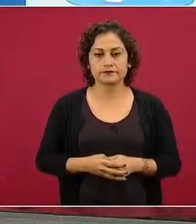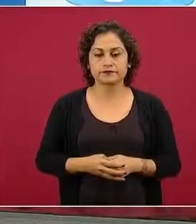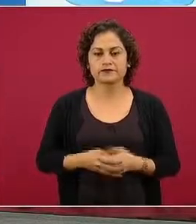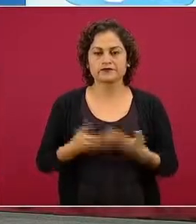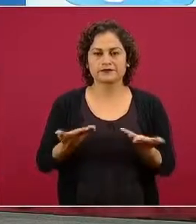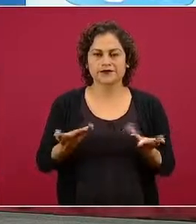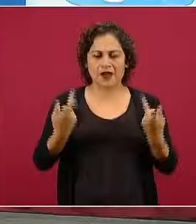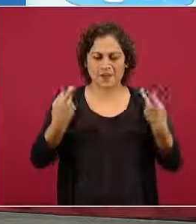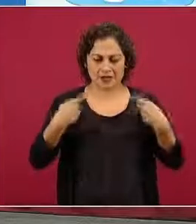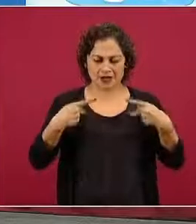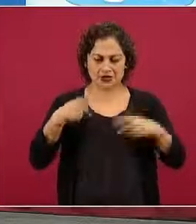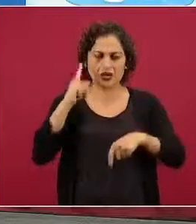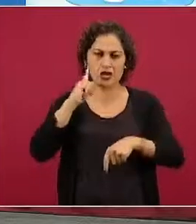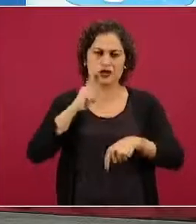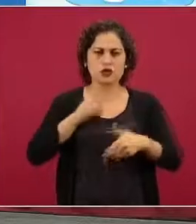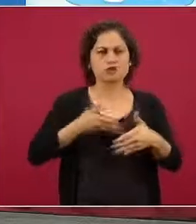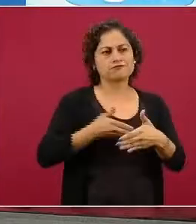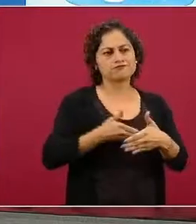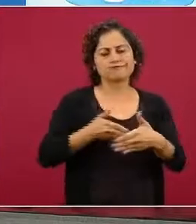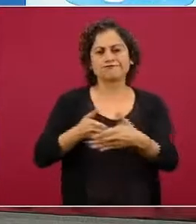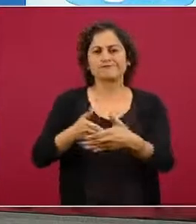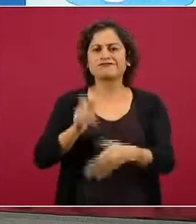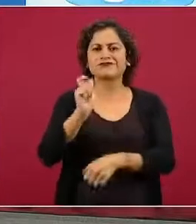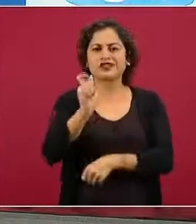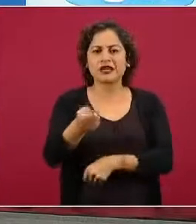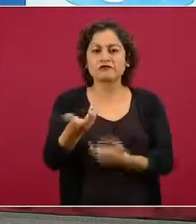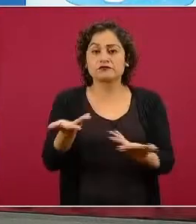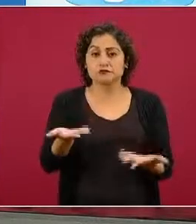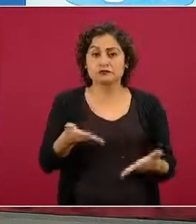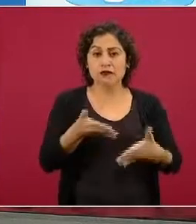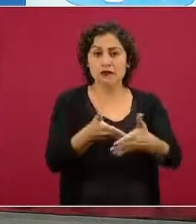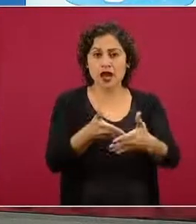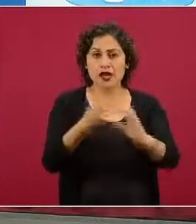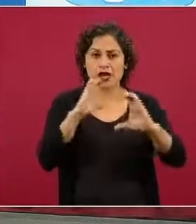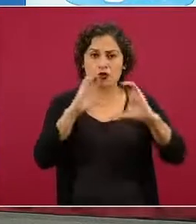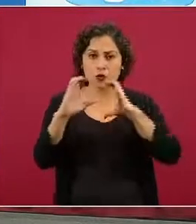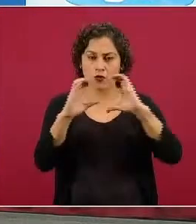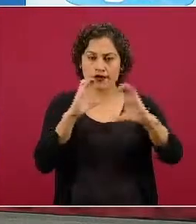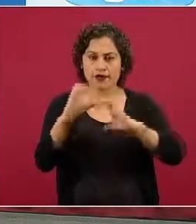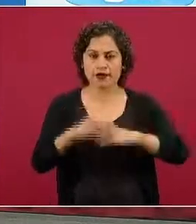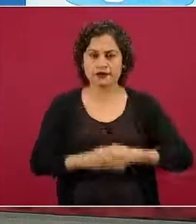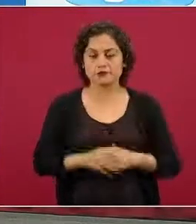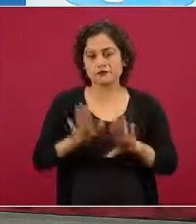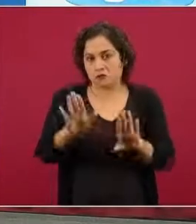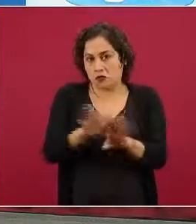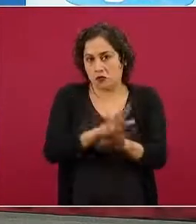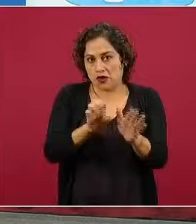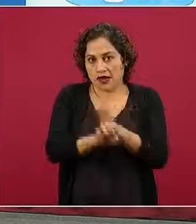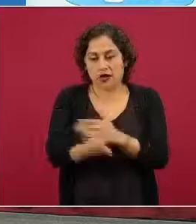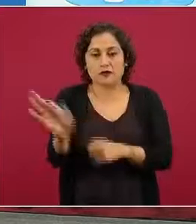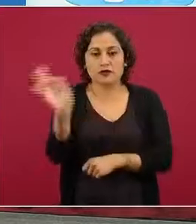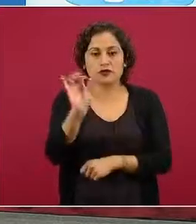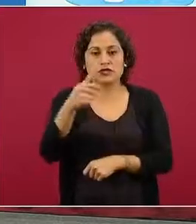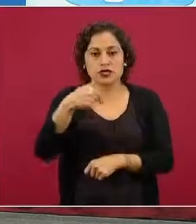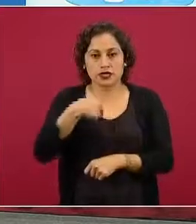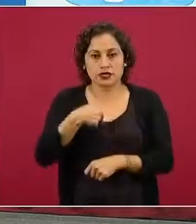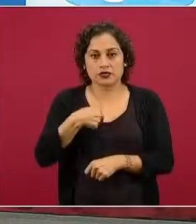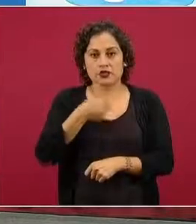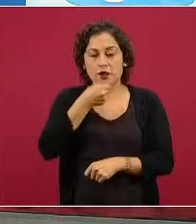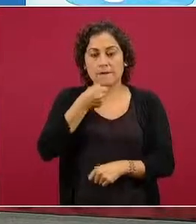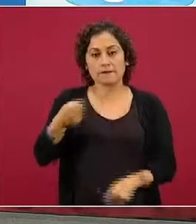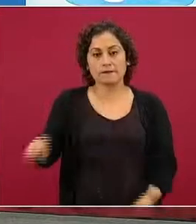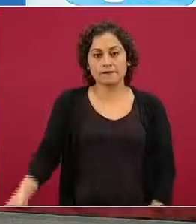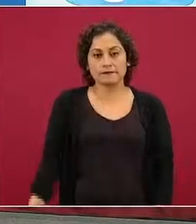¿A qué se enfrentan las personas sordas? Se enfrentan a barreras de comunicación. Si yo ahorita me quito el